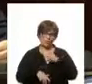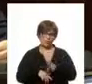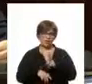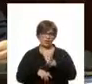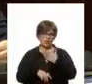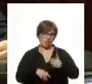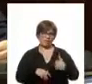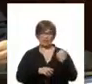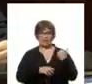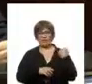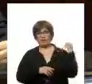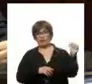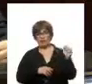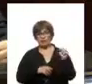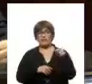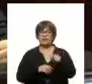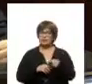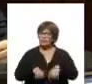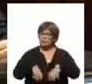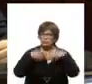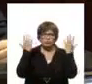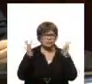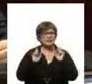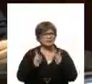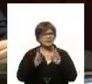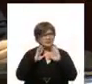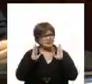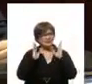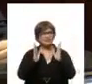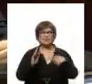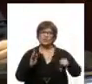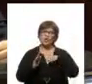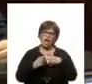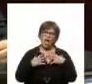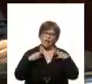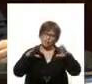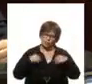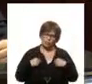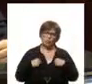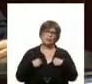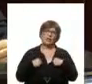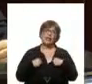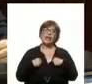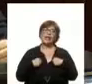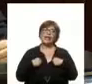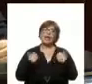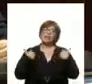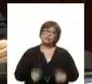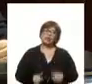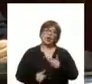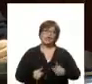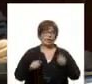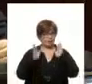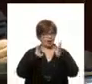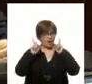parte del gobierno de ese país, es muy grave y merece la atención y posición de nuestro Parlamento y de nuestro gobierno.